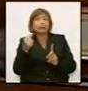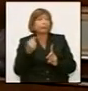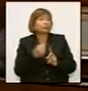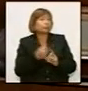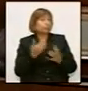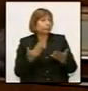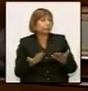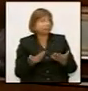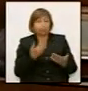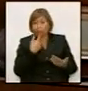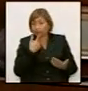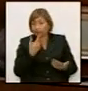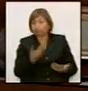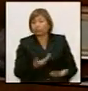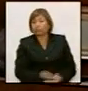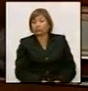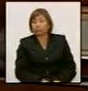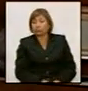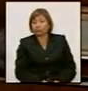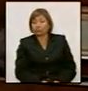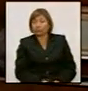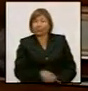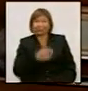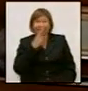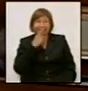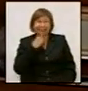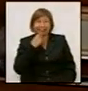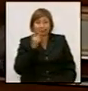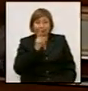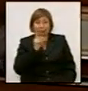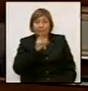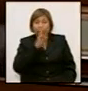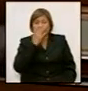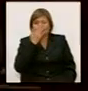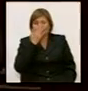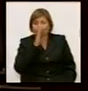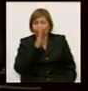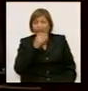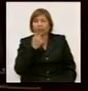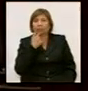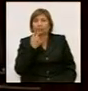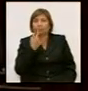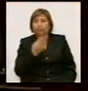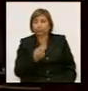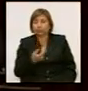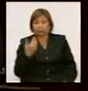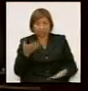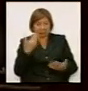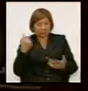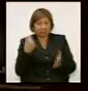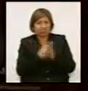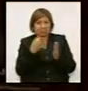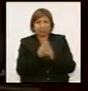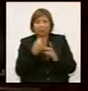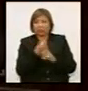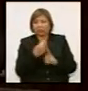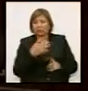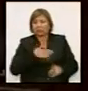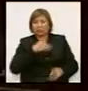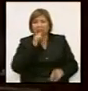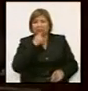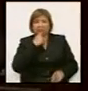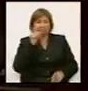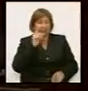que decirlo, hay que disimularlo, como quien dice, golpea, que a mí no me